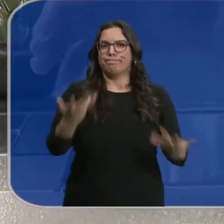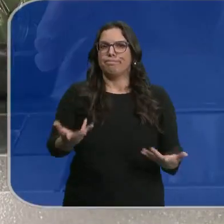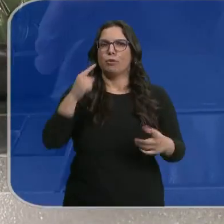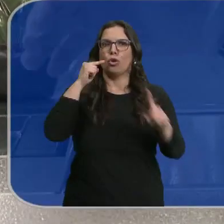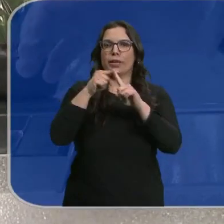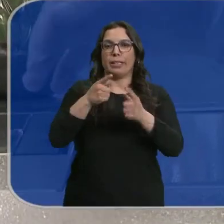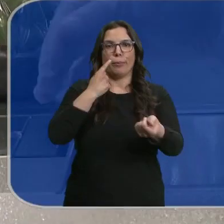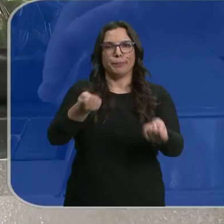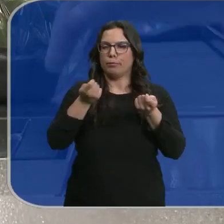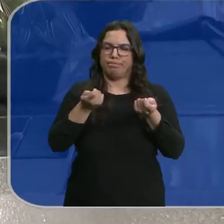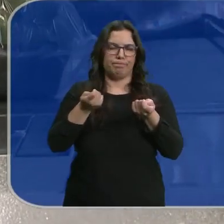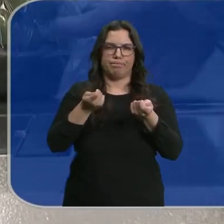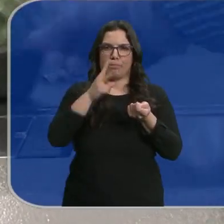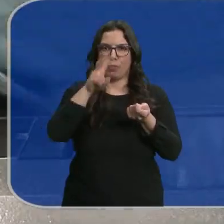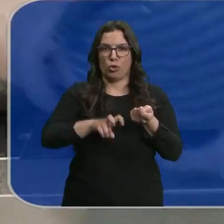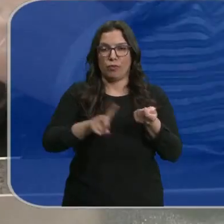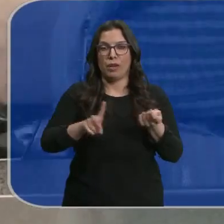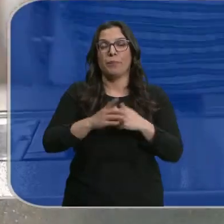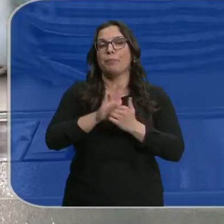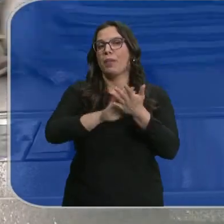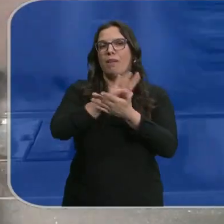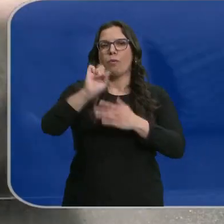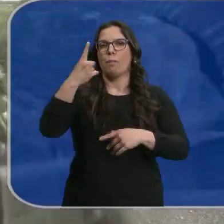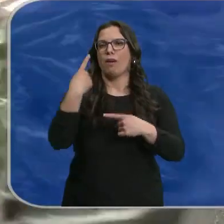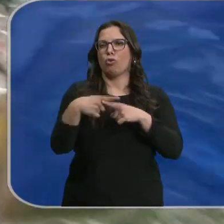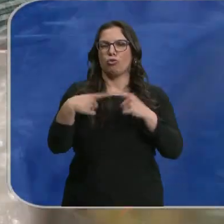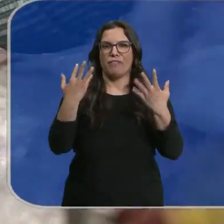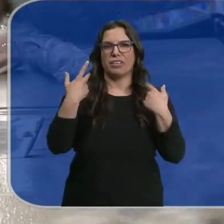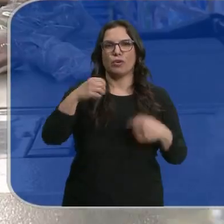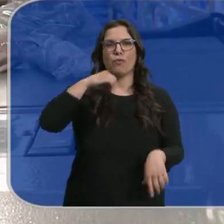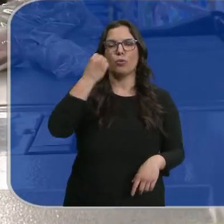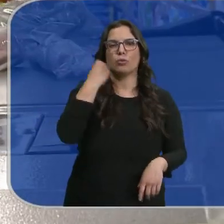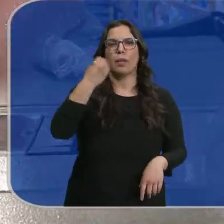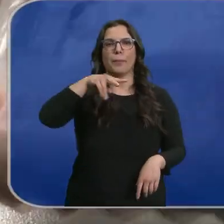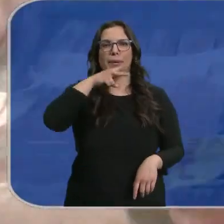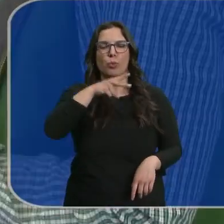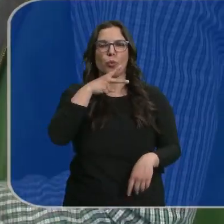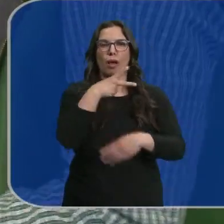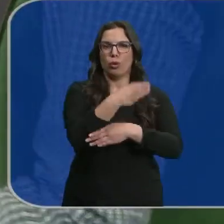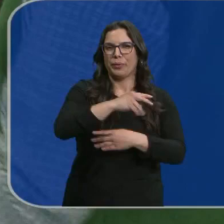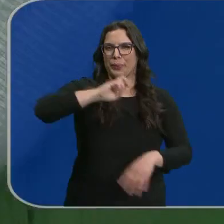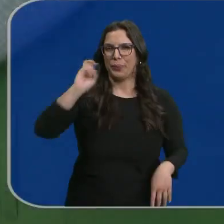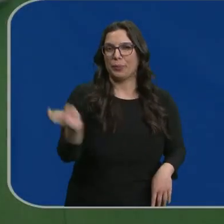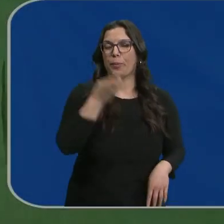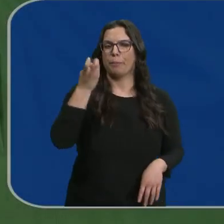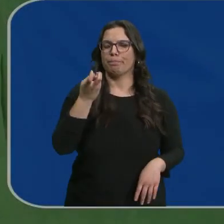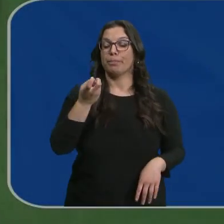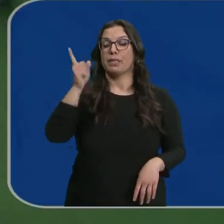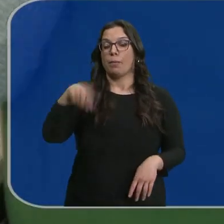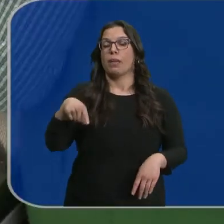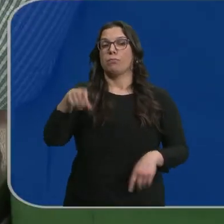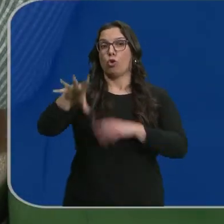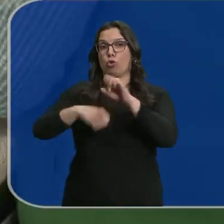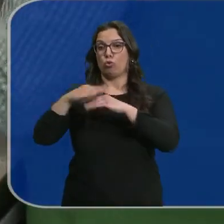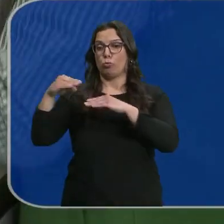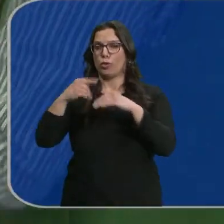para frenar la escalada. hablamos fundamentalmente de productos frescos, frutas, verduras y hortalizas, pero hay más. Y el consumidor insiste